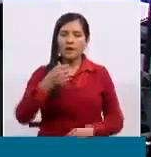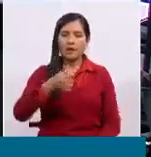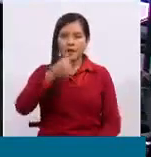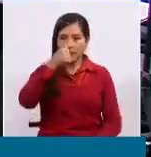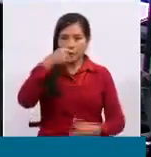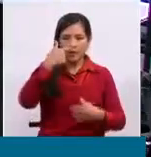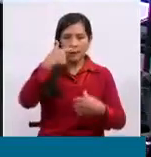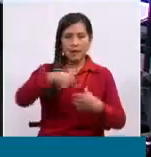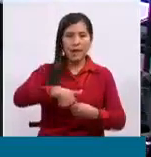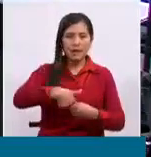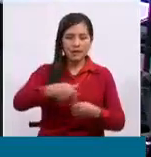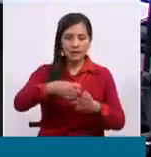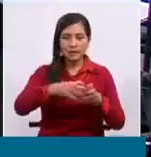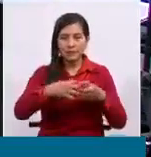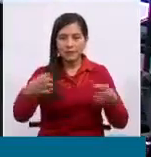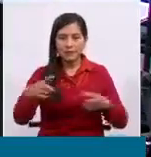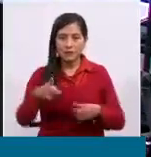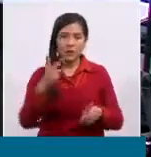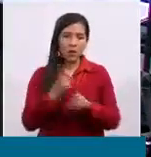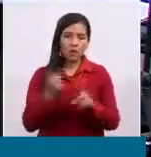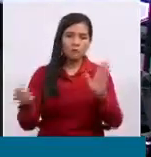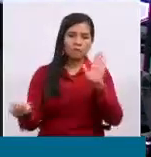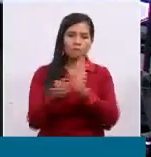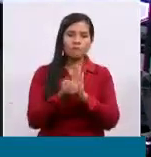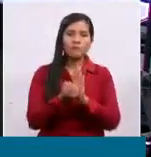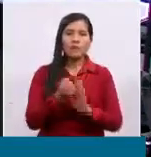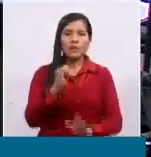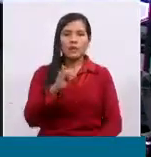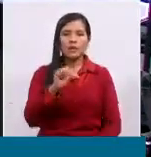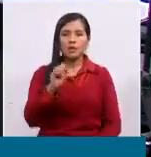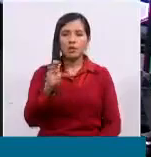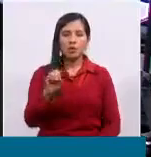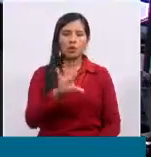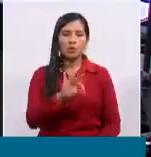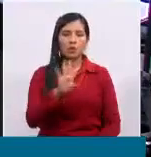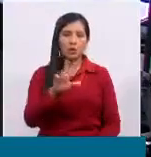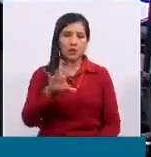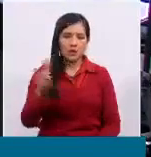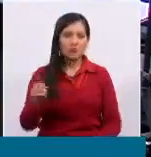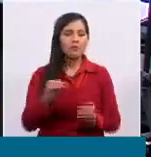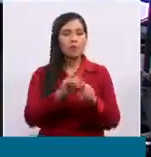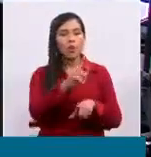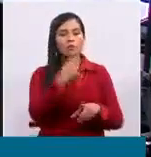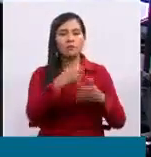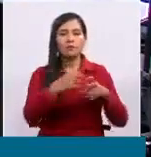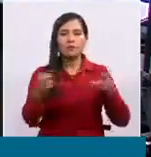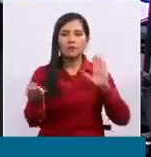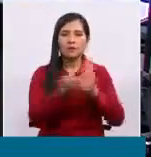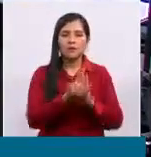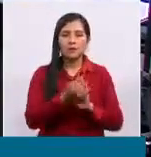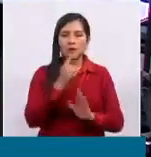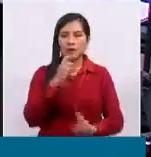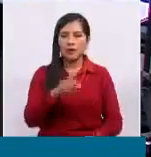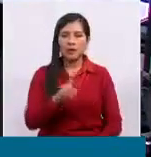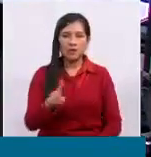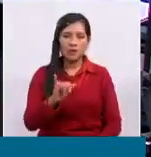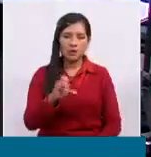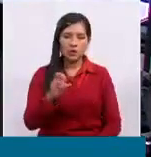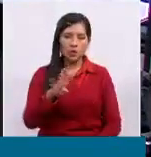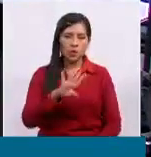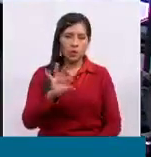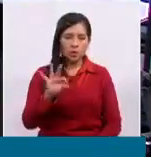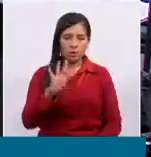ejemplo, cuentan con la normativa ISO 4437 y las tuberías de agua con la ISO 4427, además